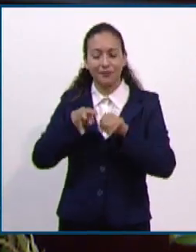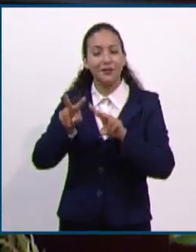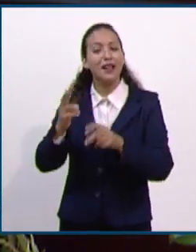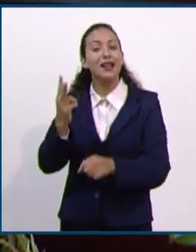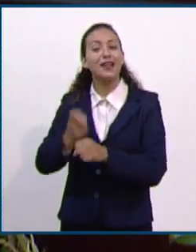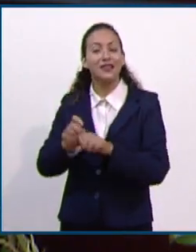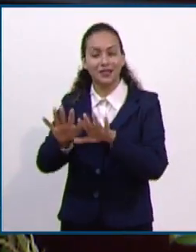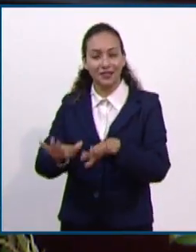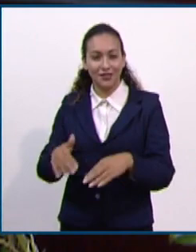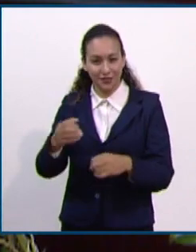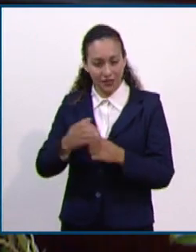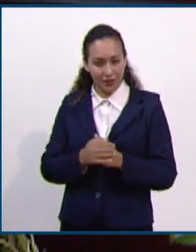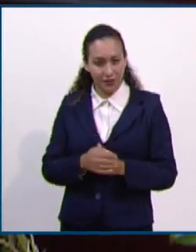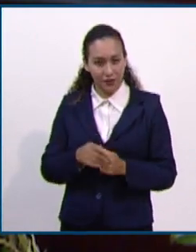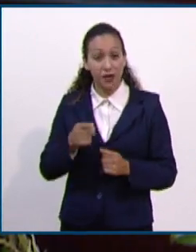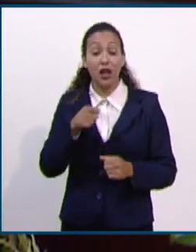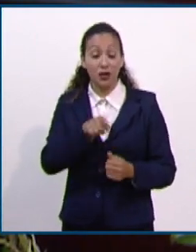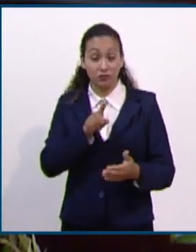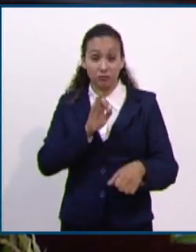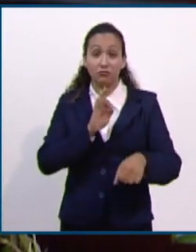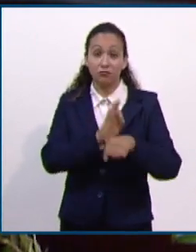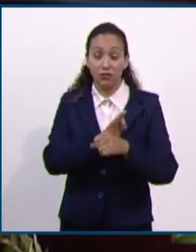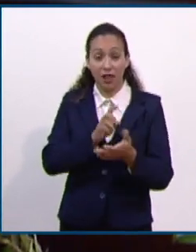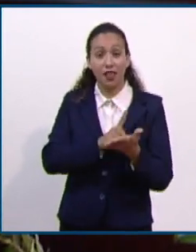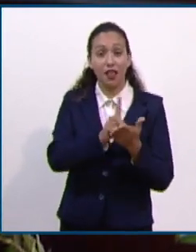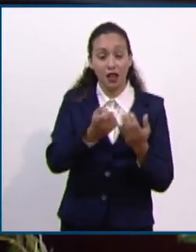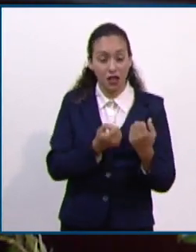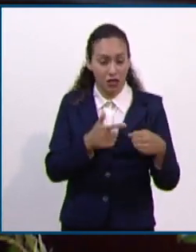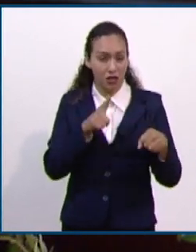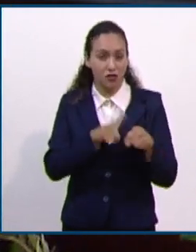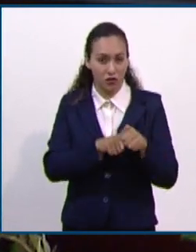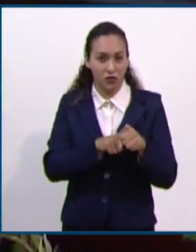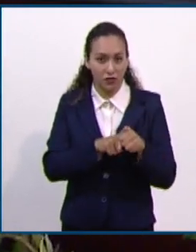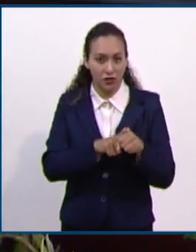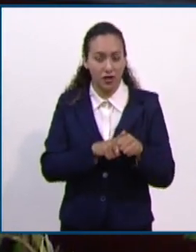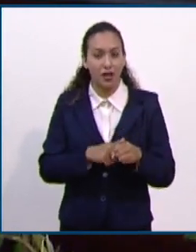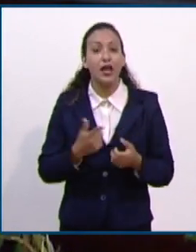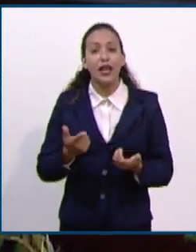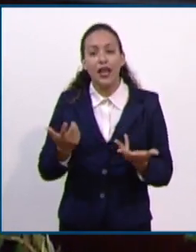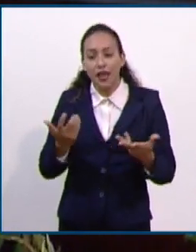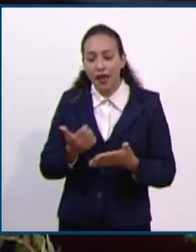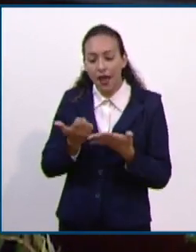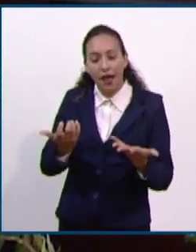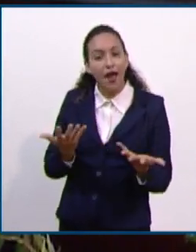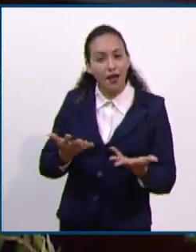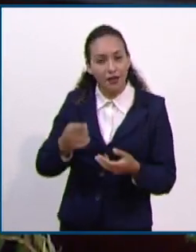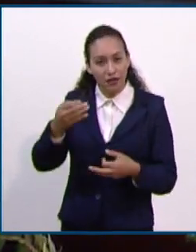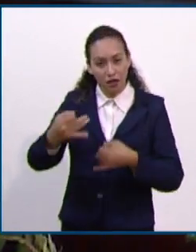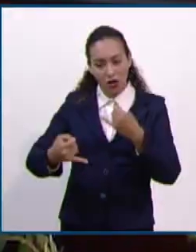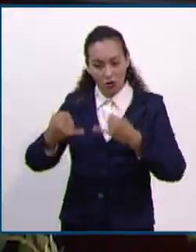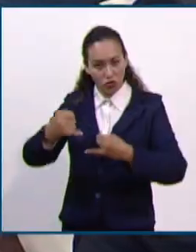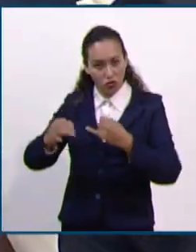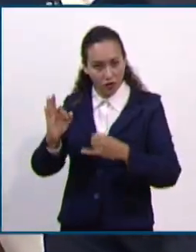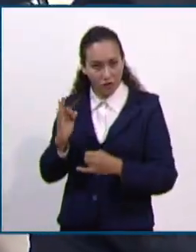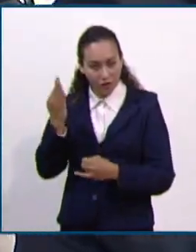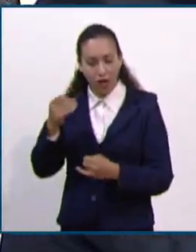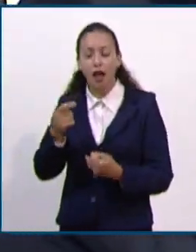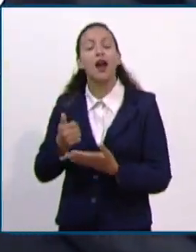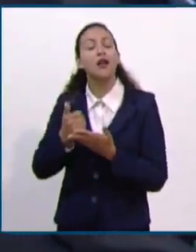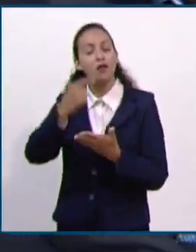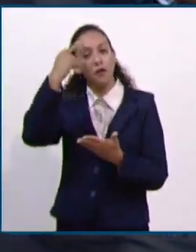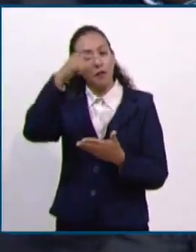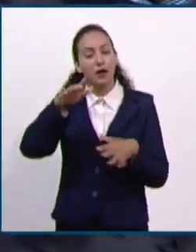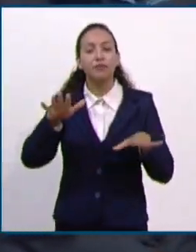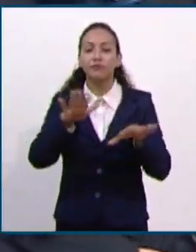Corte que han permitido proteger los derechos sociales y orientar la función de los jueces federales para contribuir al cambio